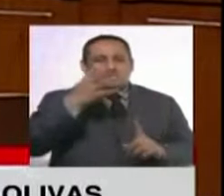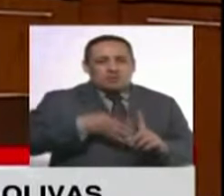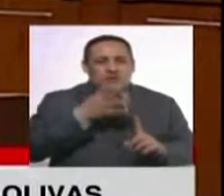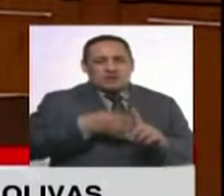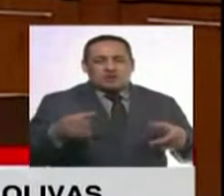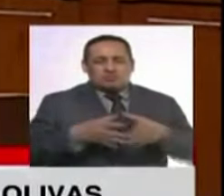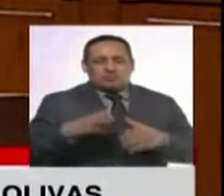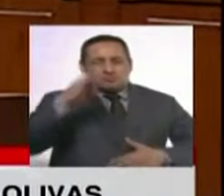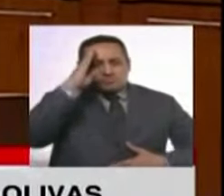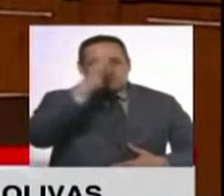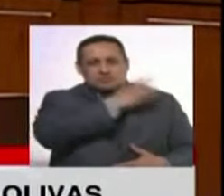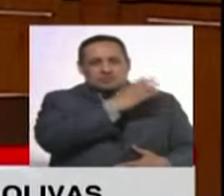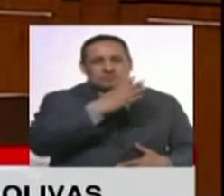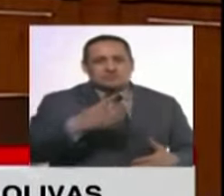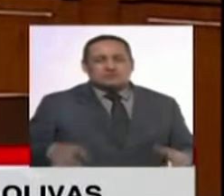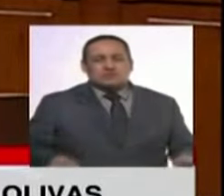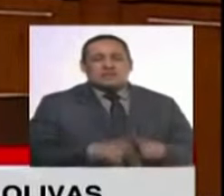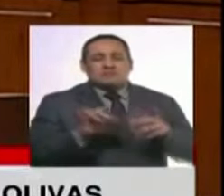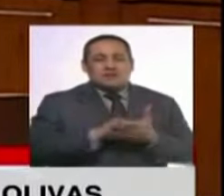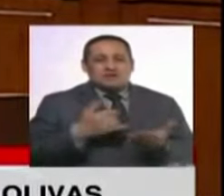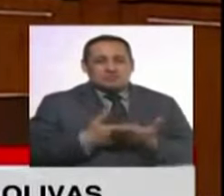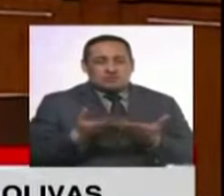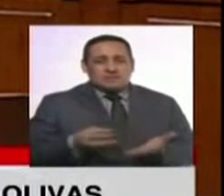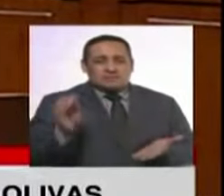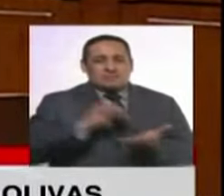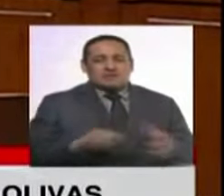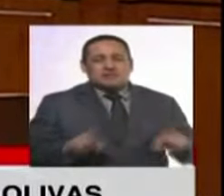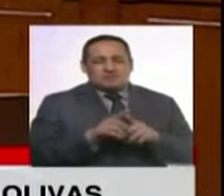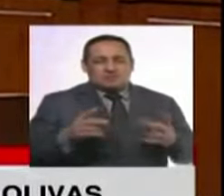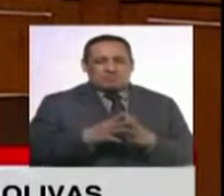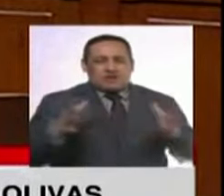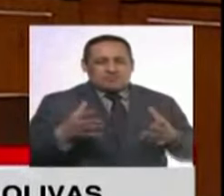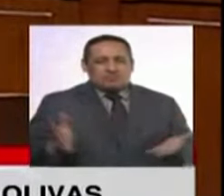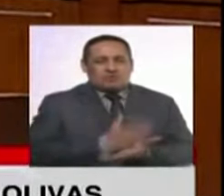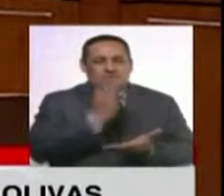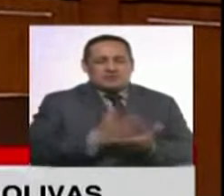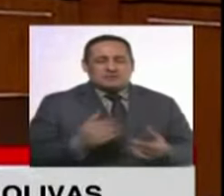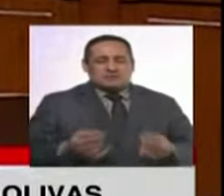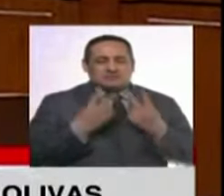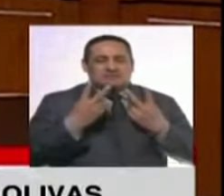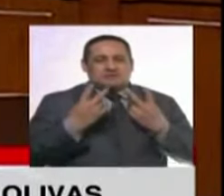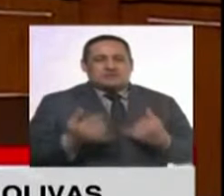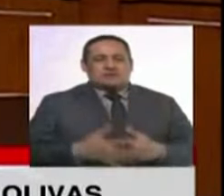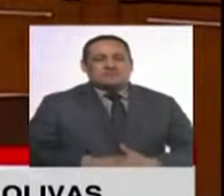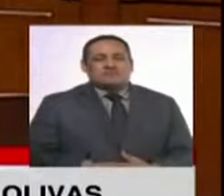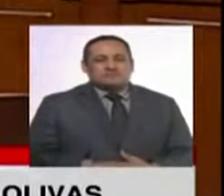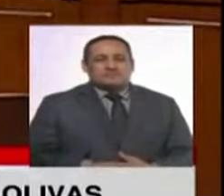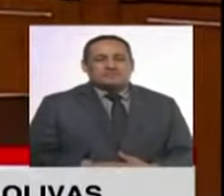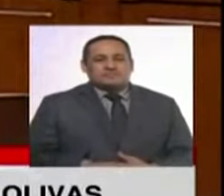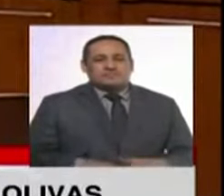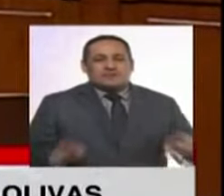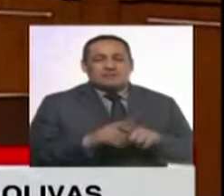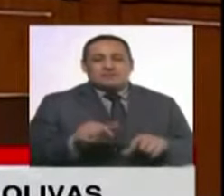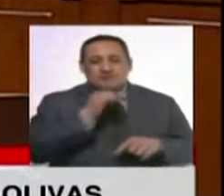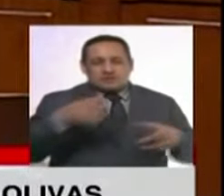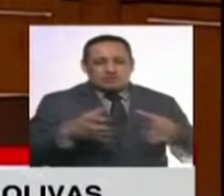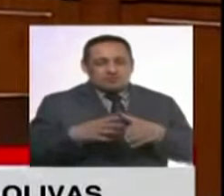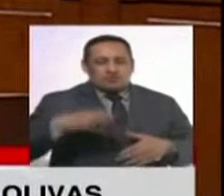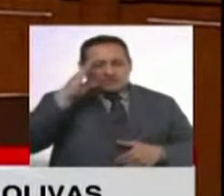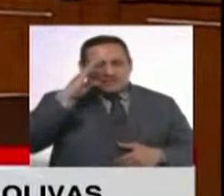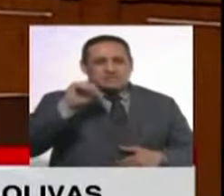a un comandante general y más aún con la grave noticia que estamos pasando falta de personal